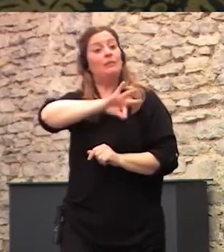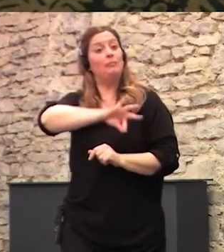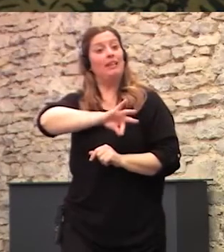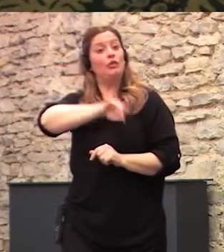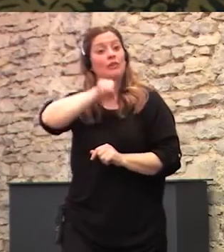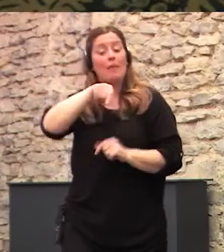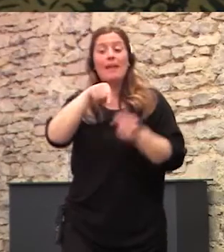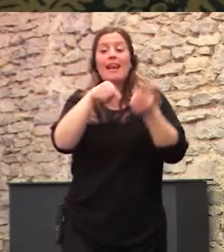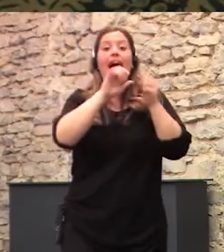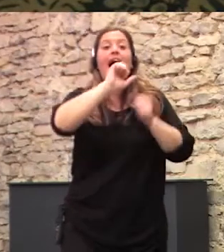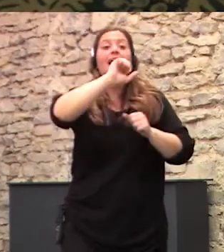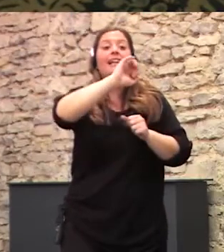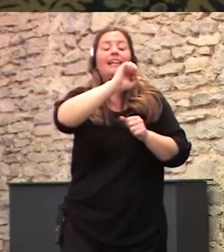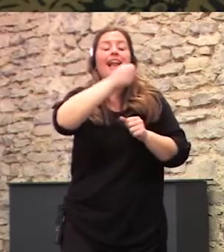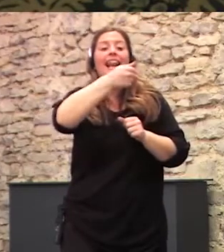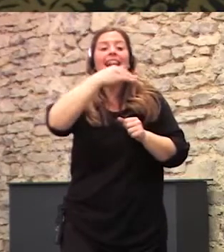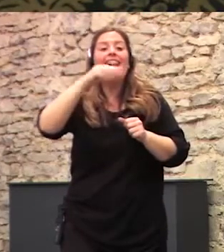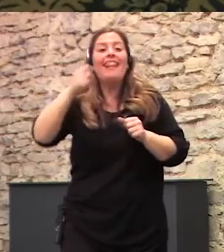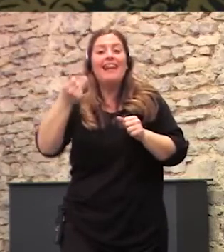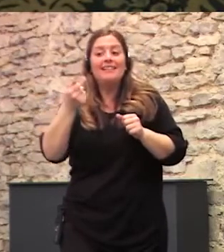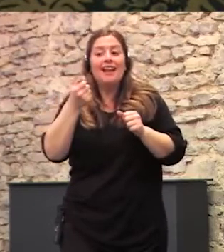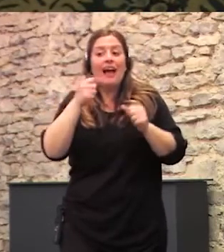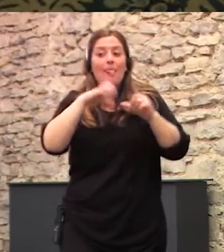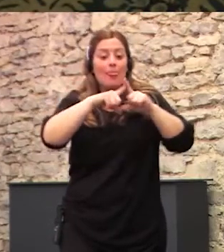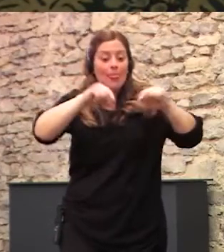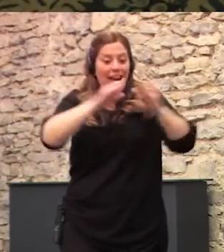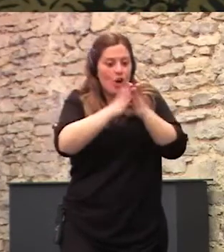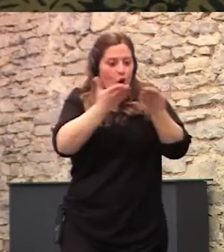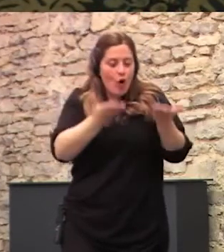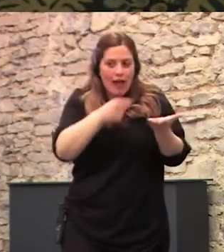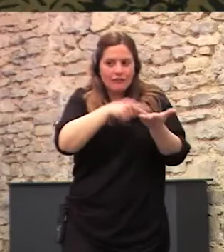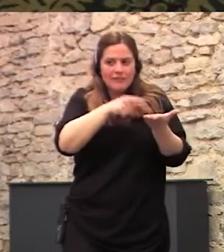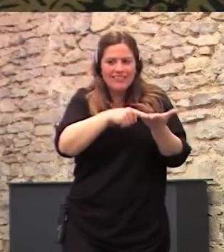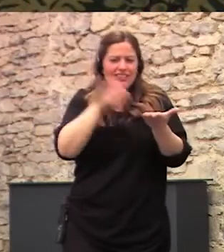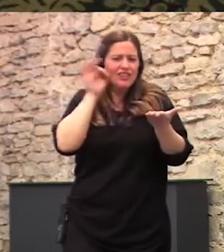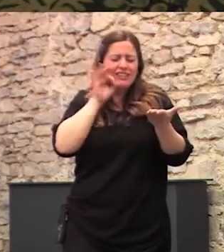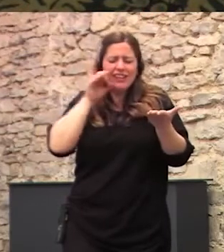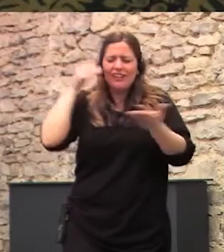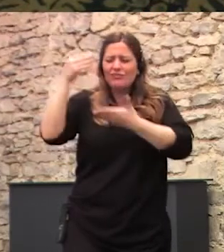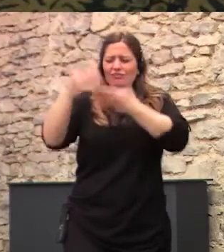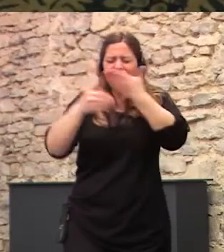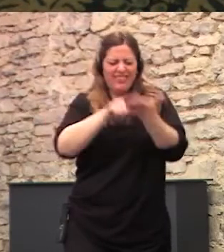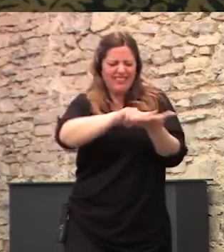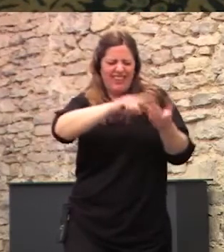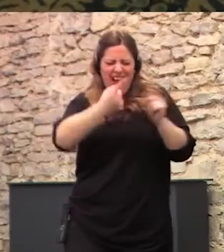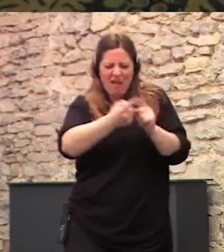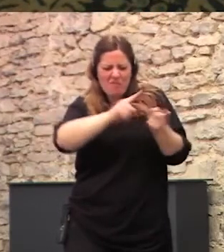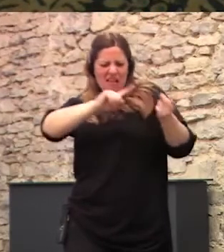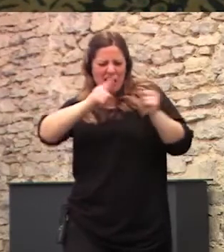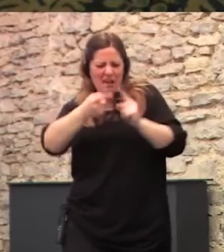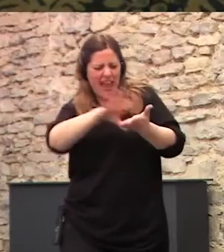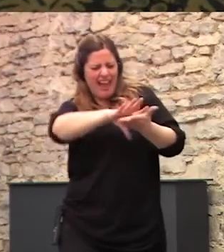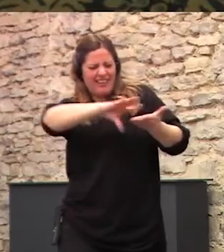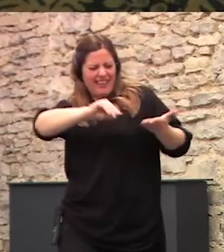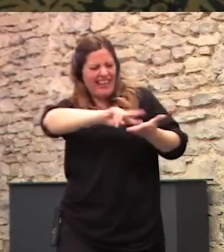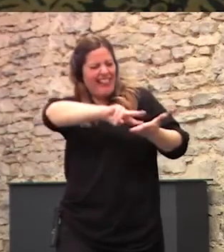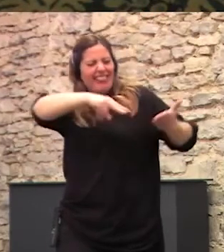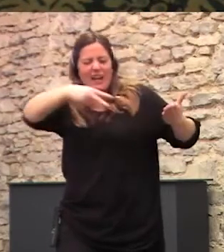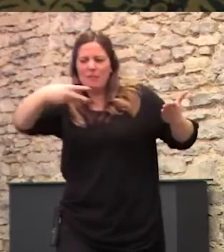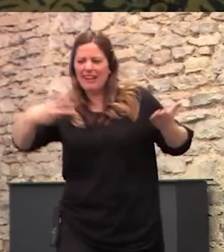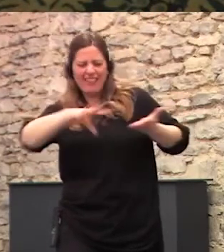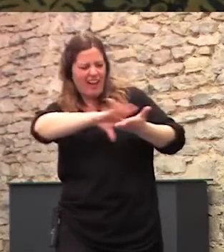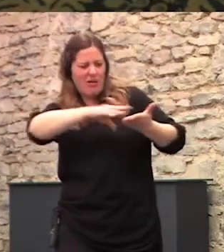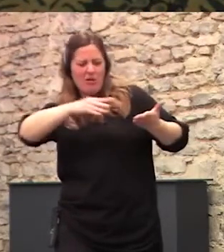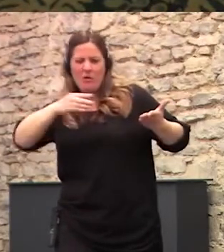han sido distorsionados a lo largo de los siglos. El Corán ha sido interpretado a lo largo de la historia de un